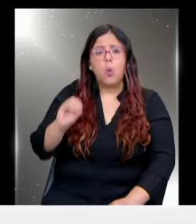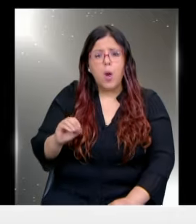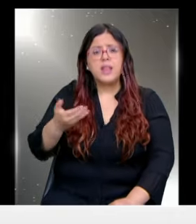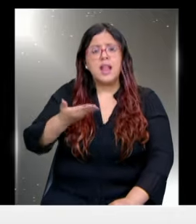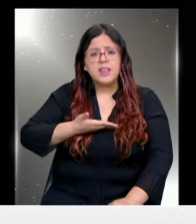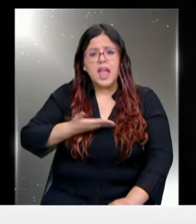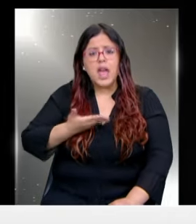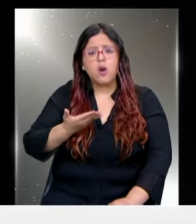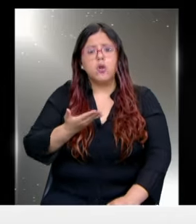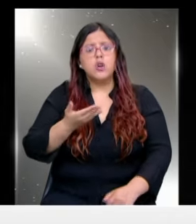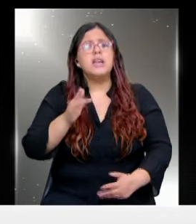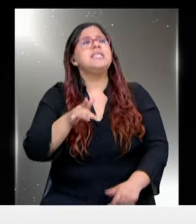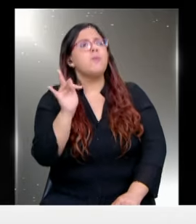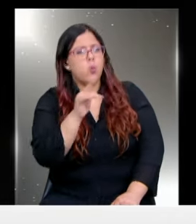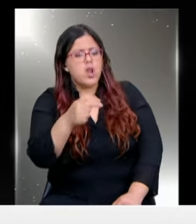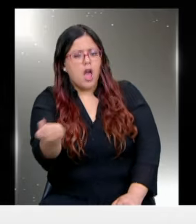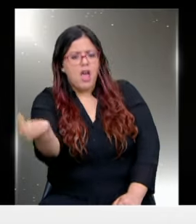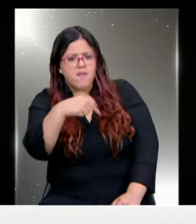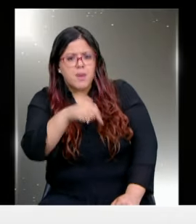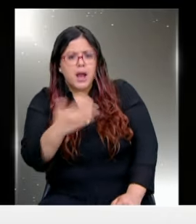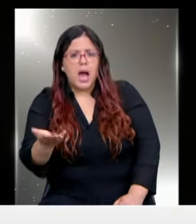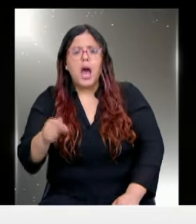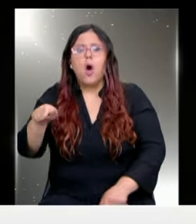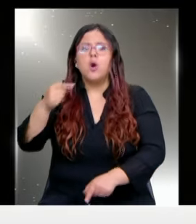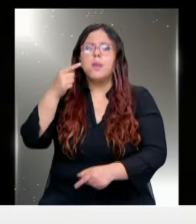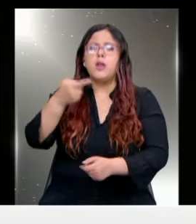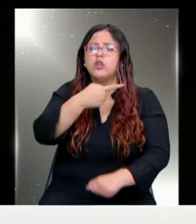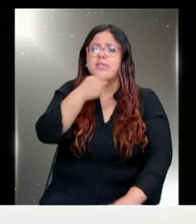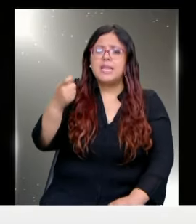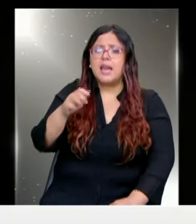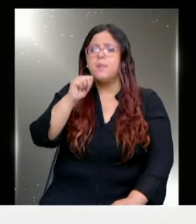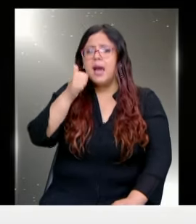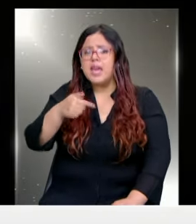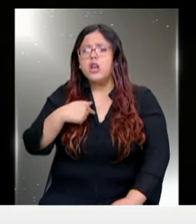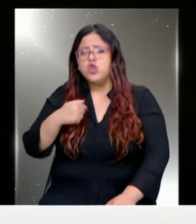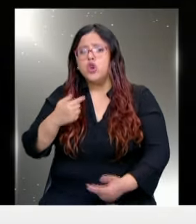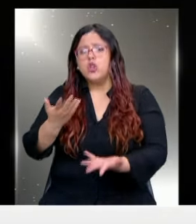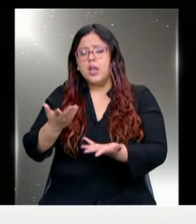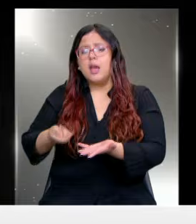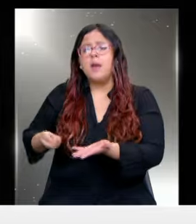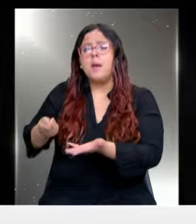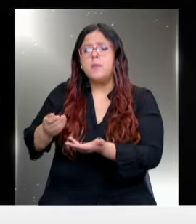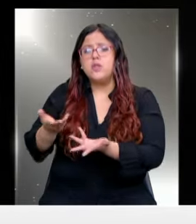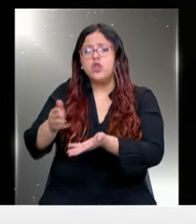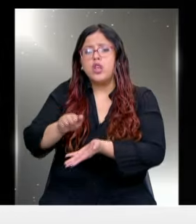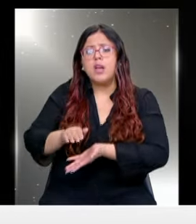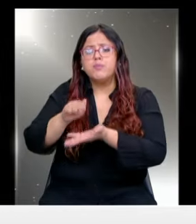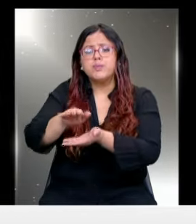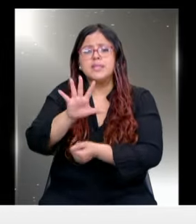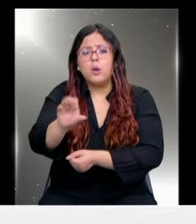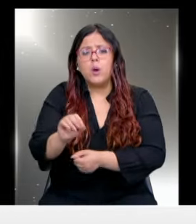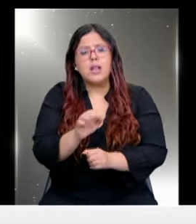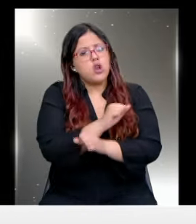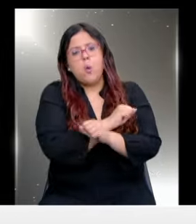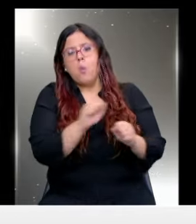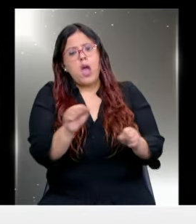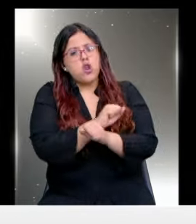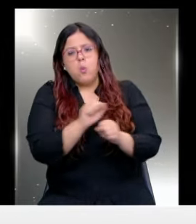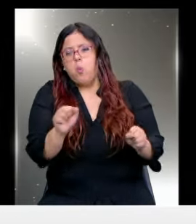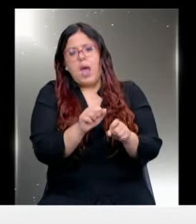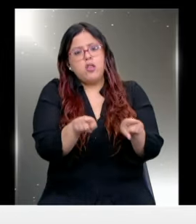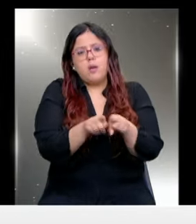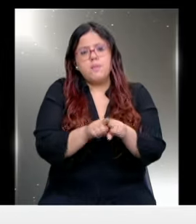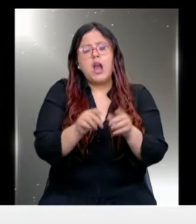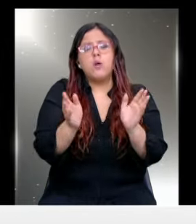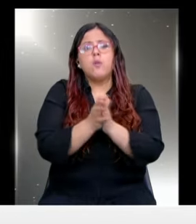mándalo nomás. Oye, pero manda 100 y mañana te doy los otros 50, bo. Al no tiro. No puedo, hermano.